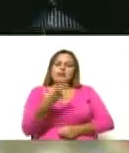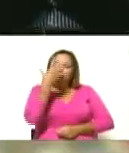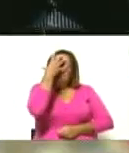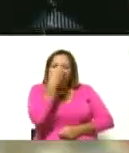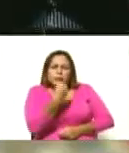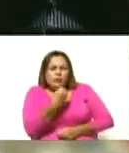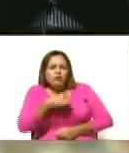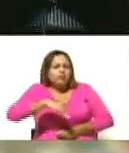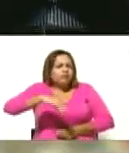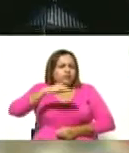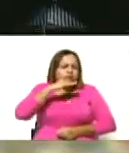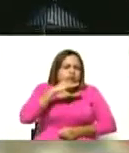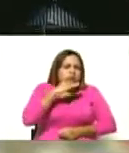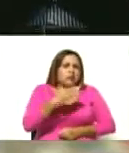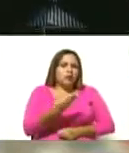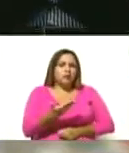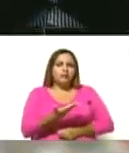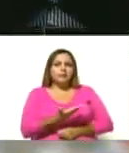pesimista, molesto,